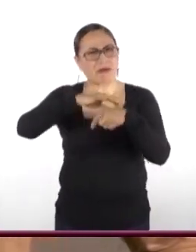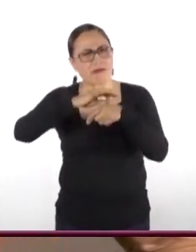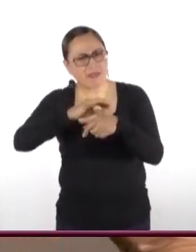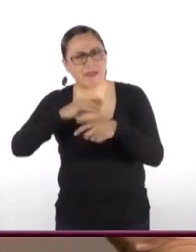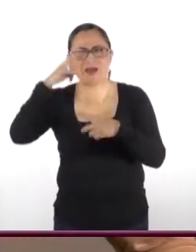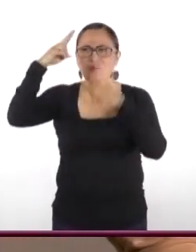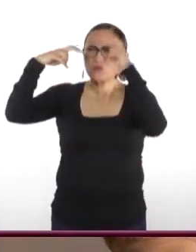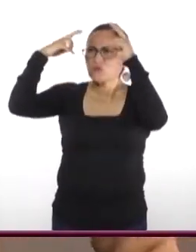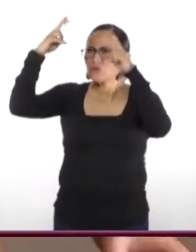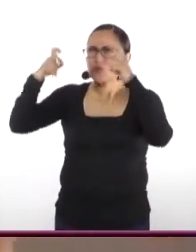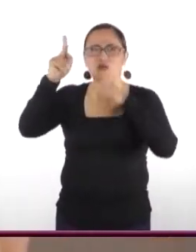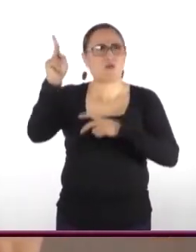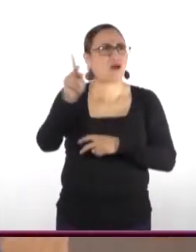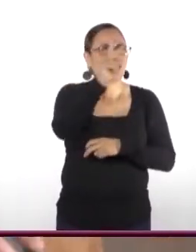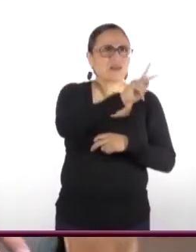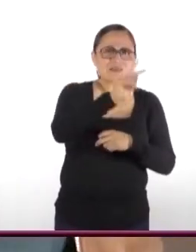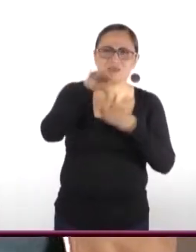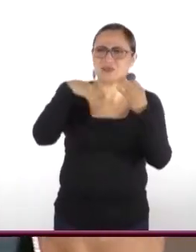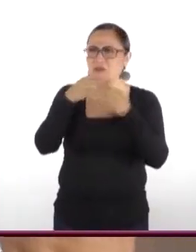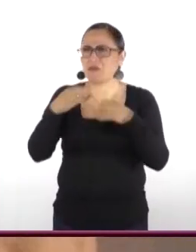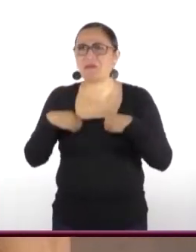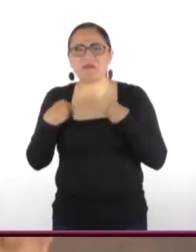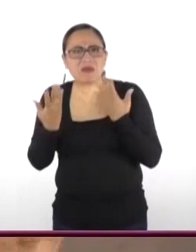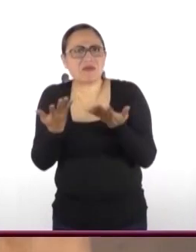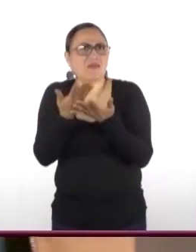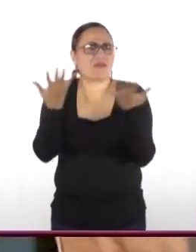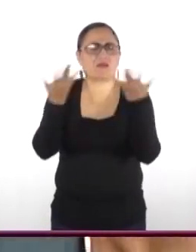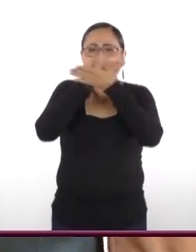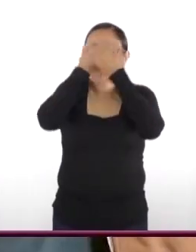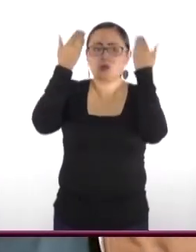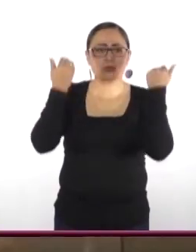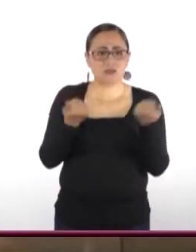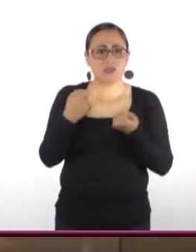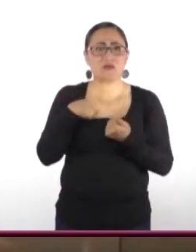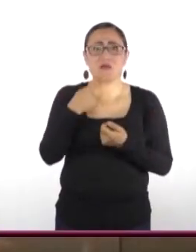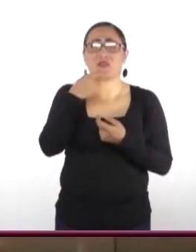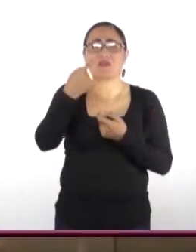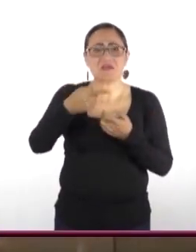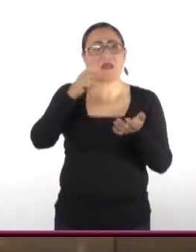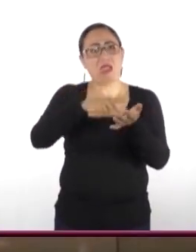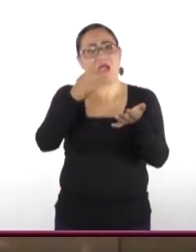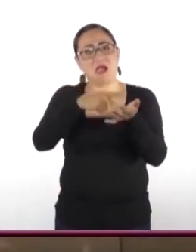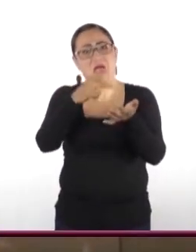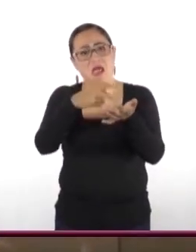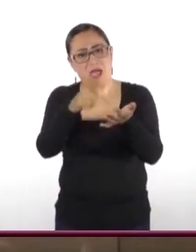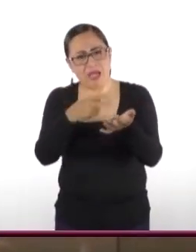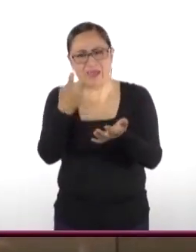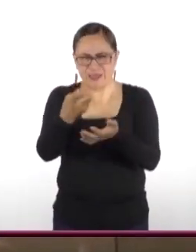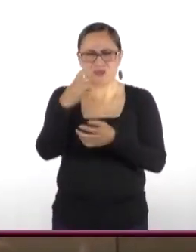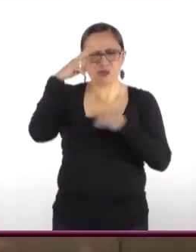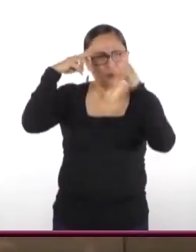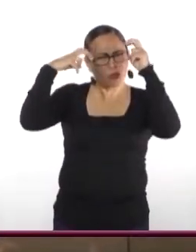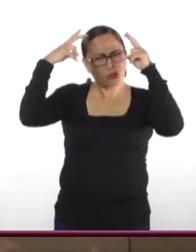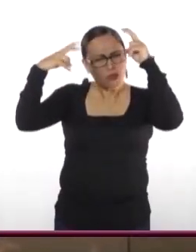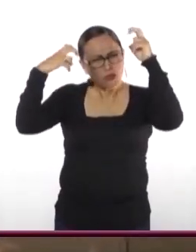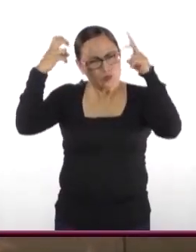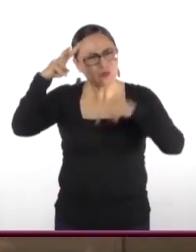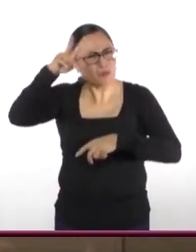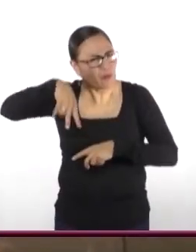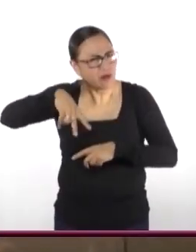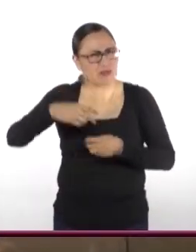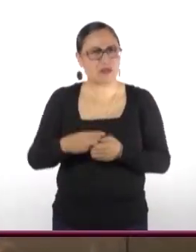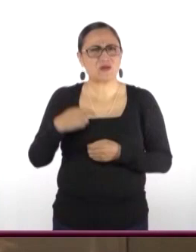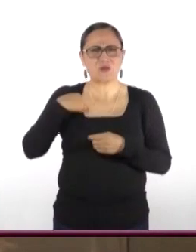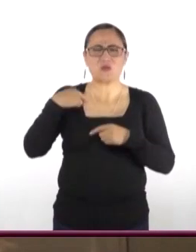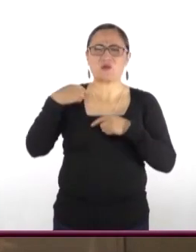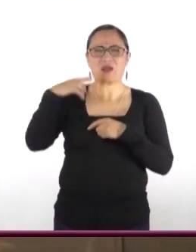no distingo qué es real, qué es sueño, qué es matemáticas y qué es mi vida. Repito todo infinitas veces. ¿Esto es un